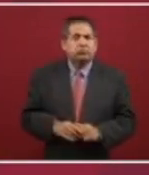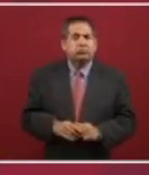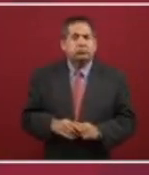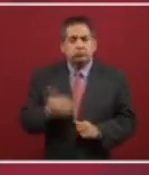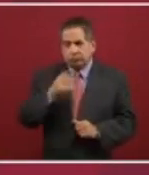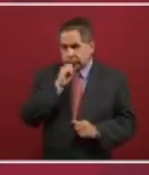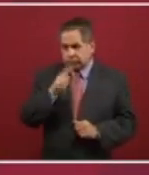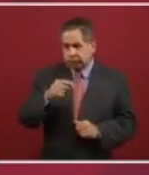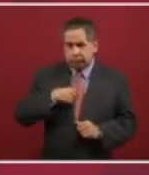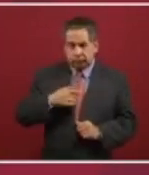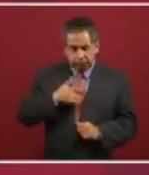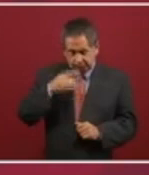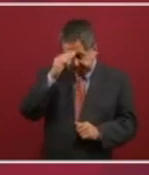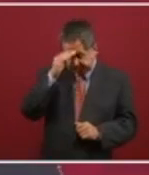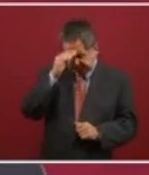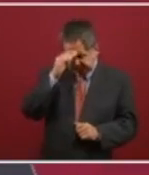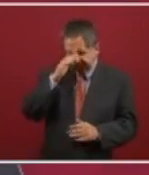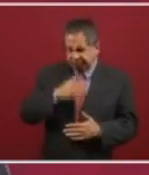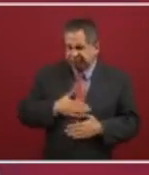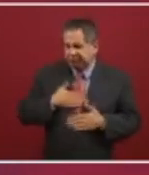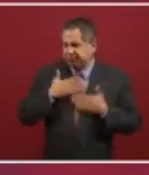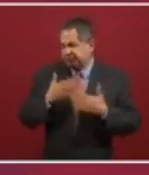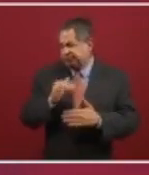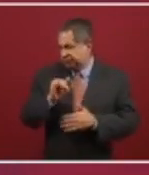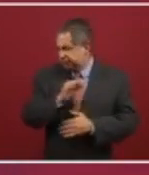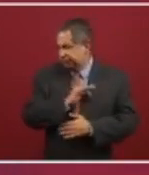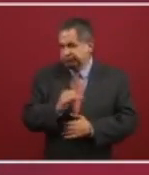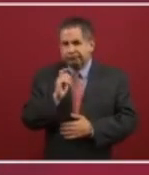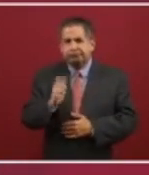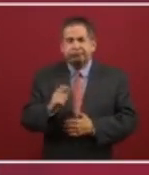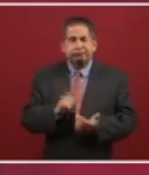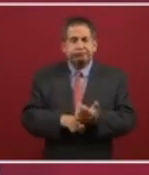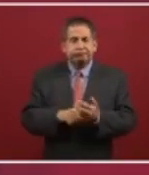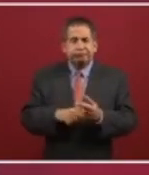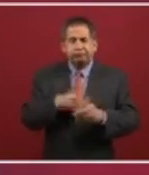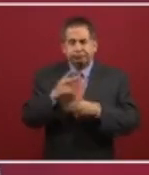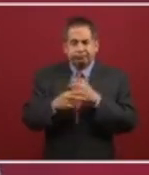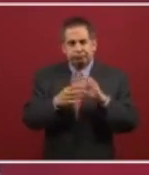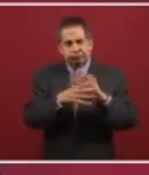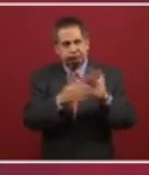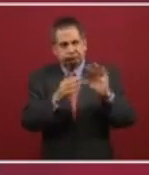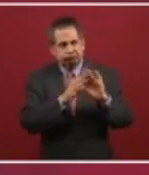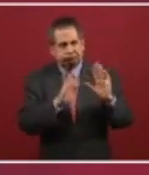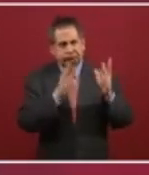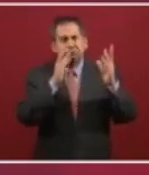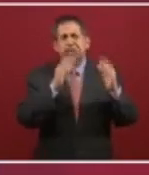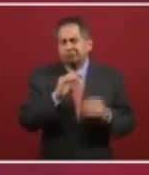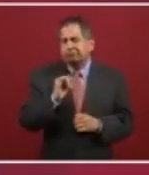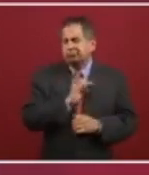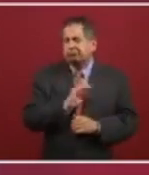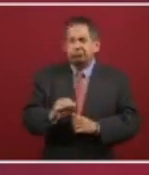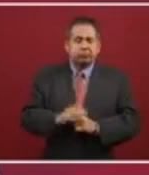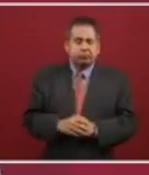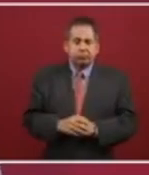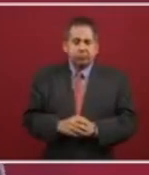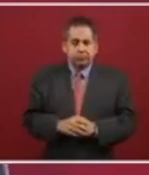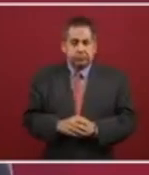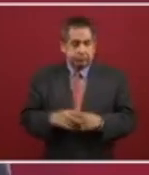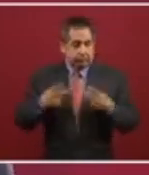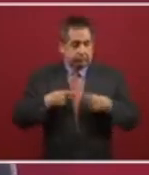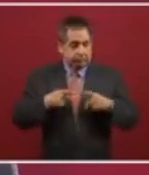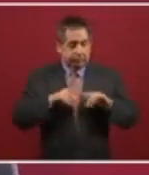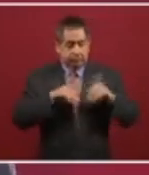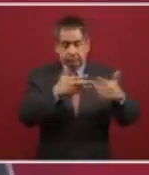y yo tengo confianza de que se va a convencer, porque el pueblo